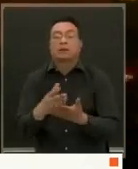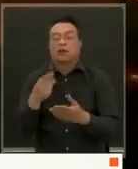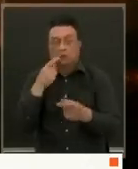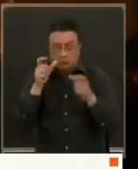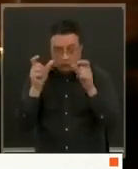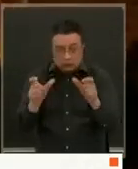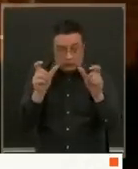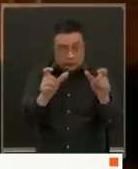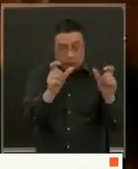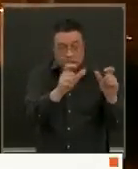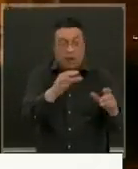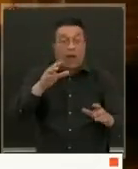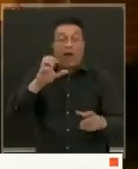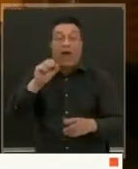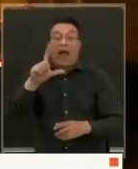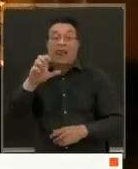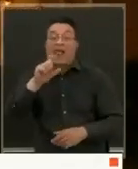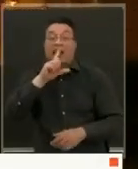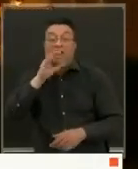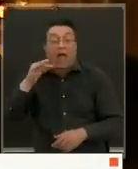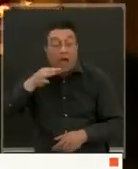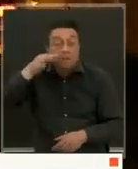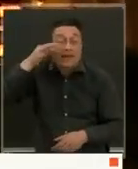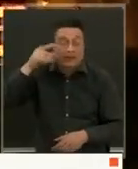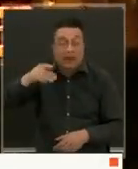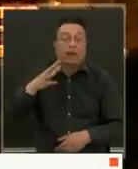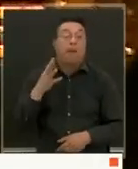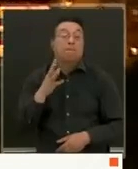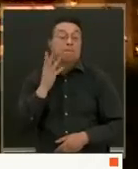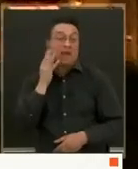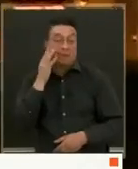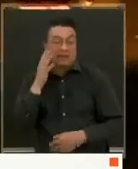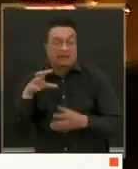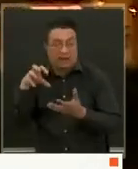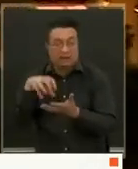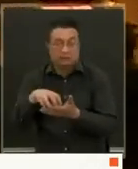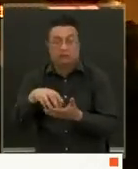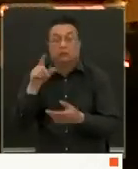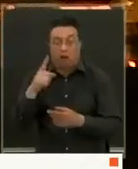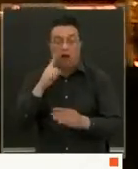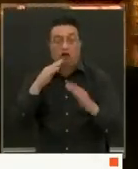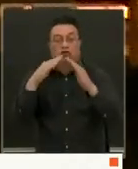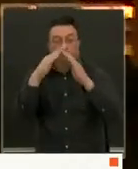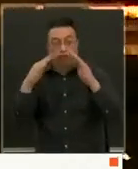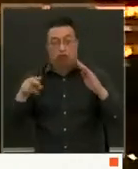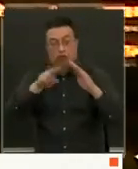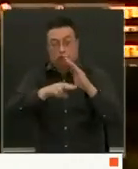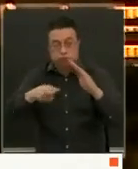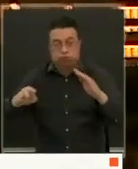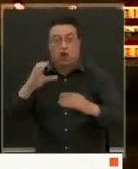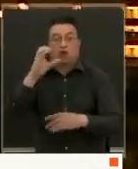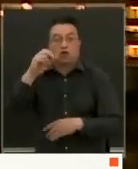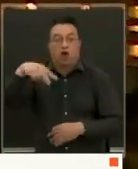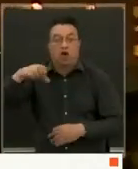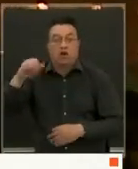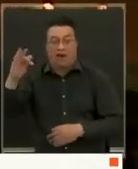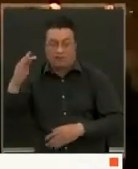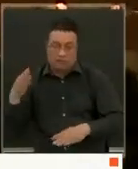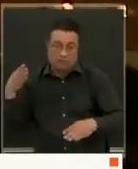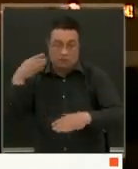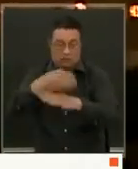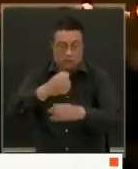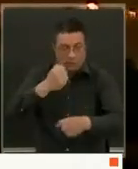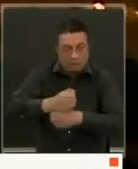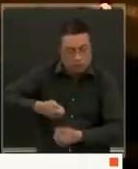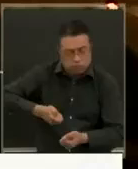de la alerta amarilla en la provincia de Melipilla. Se van a habilitar unos albergues para brigadistas de CONAF que precisamente están trabajando en